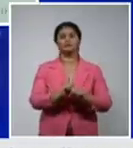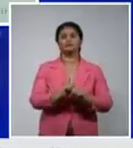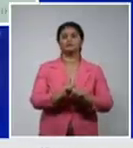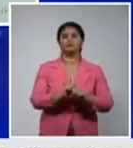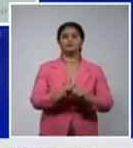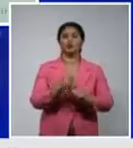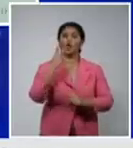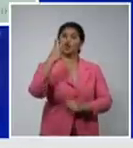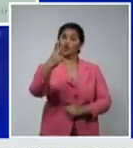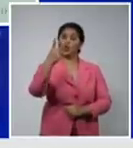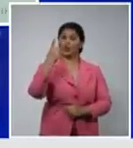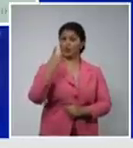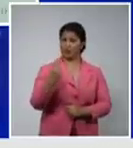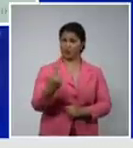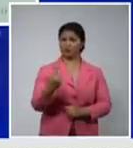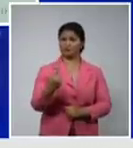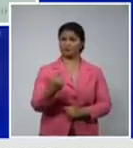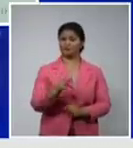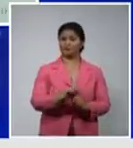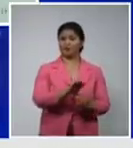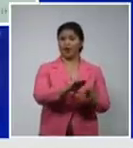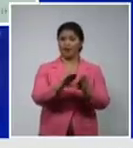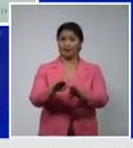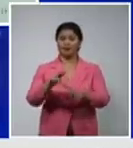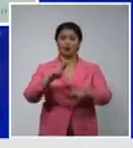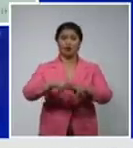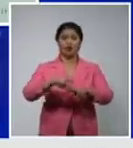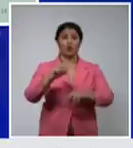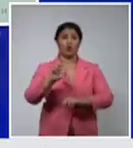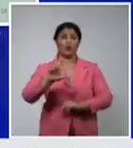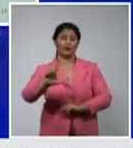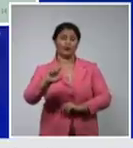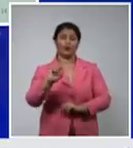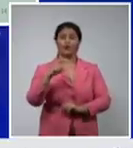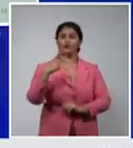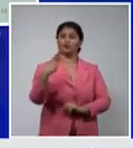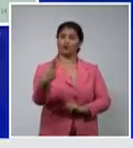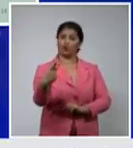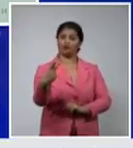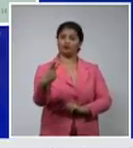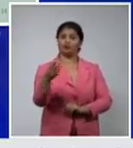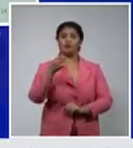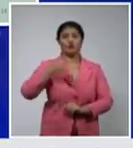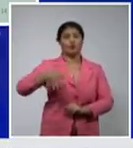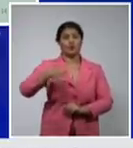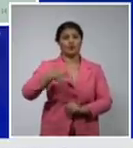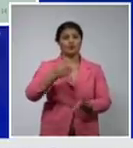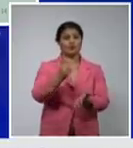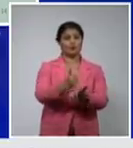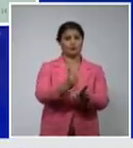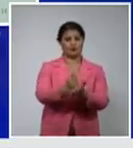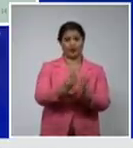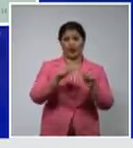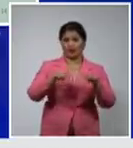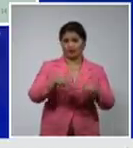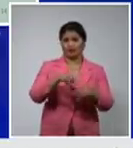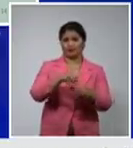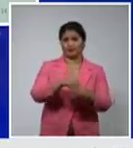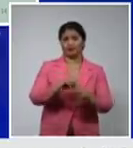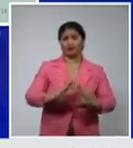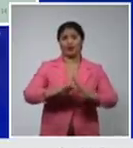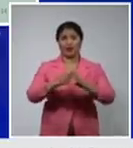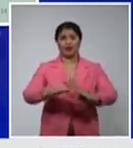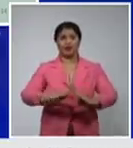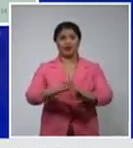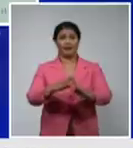1. Holguín confirma 2 casos, los 2 en el municipio cabecera. Granma 62